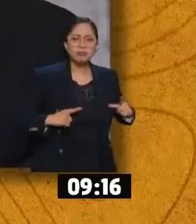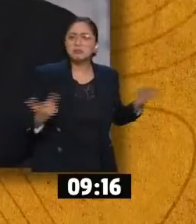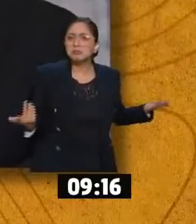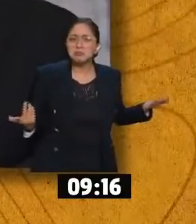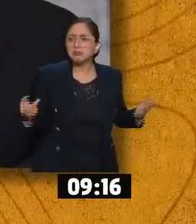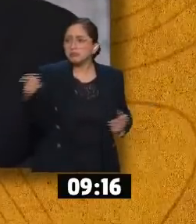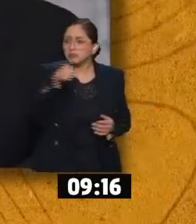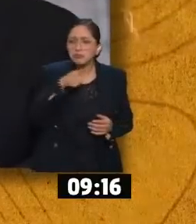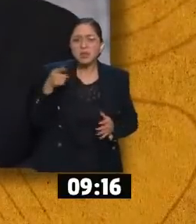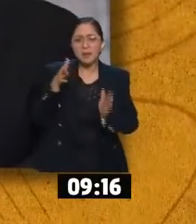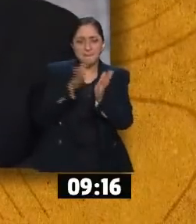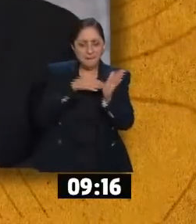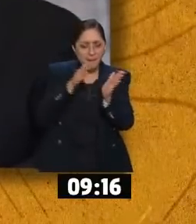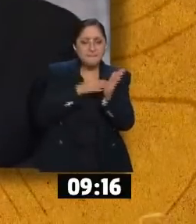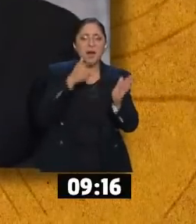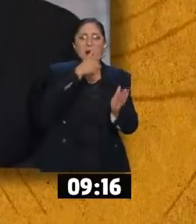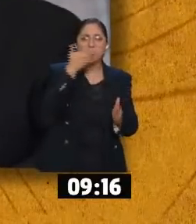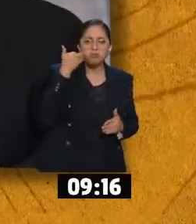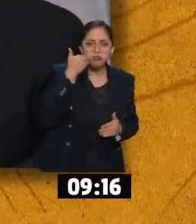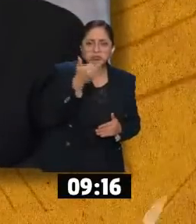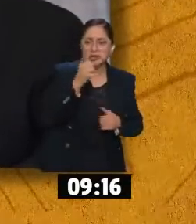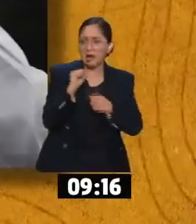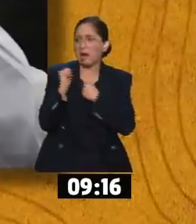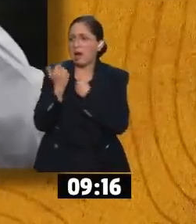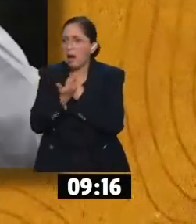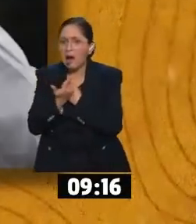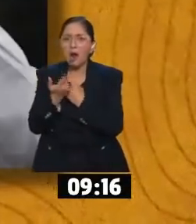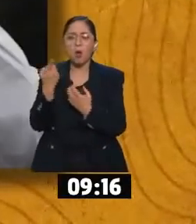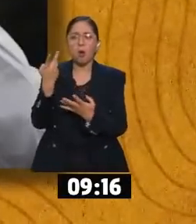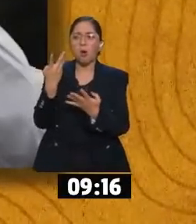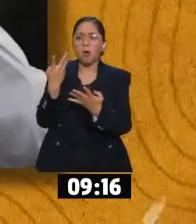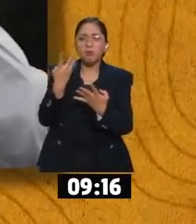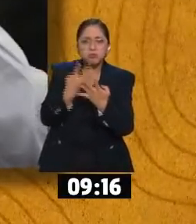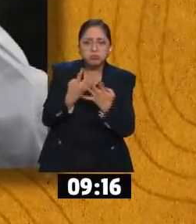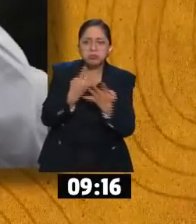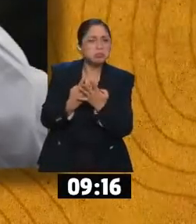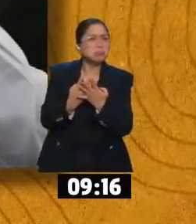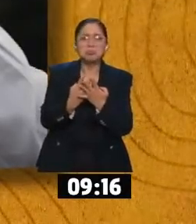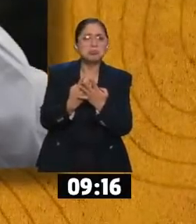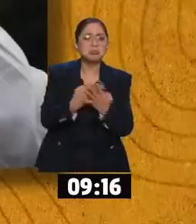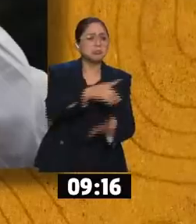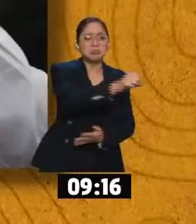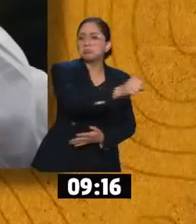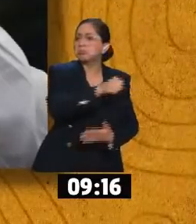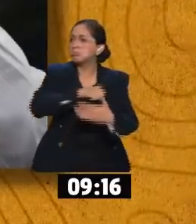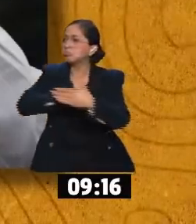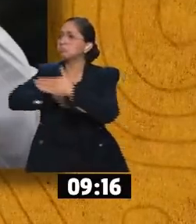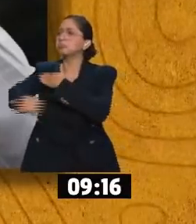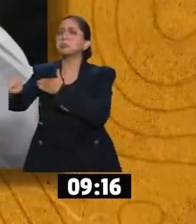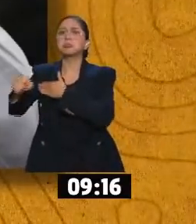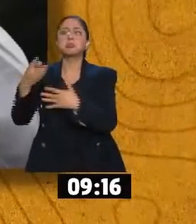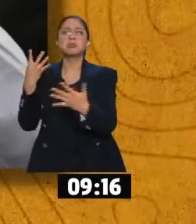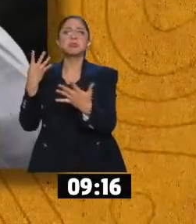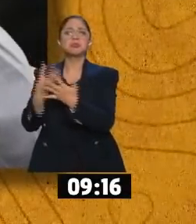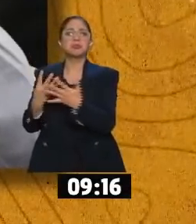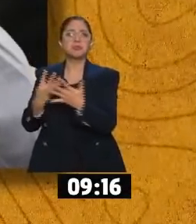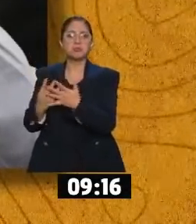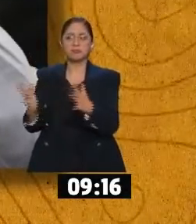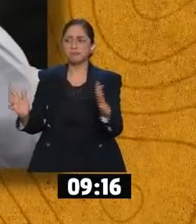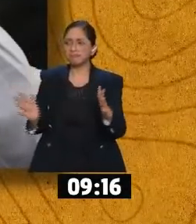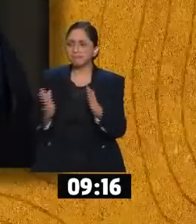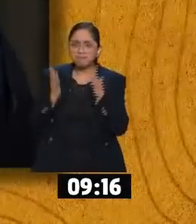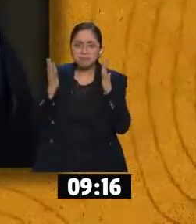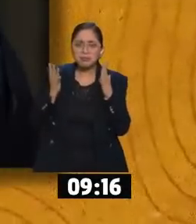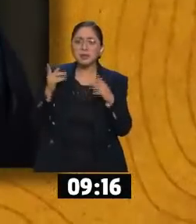sin mostrarle una orden de aprehensión o detención, órale, lo encañonaron. Vas pa' adentro. Y lo bajaron enchanclaron.